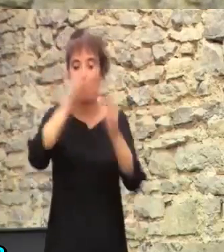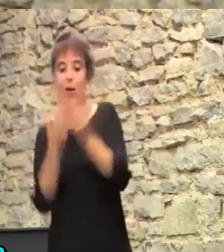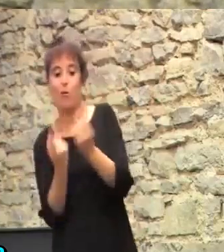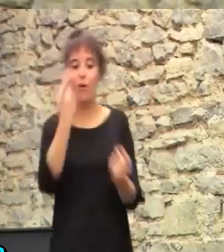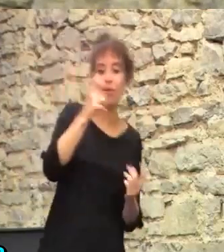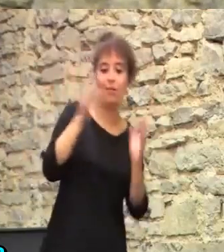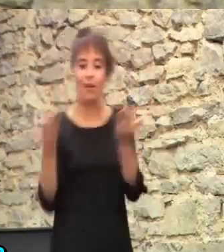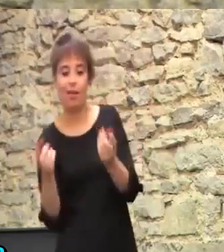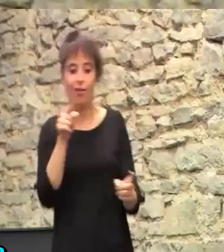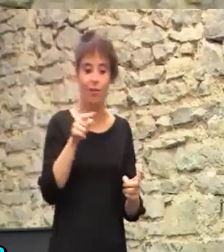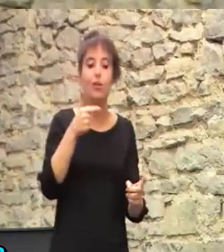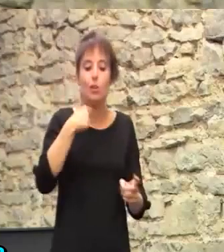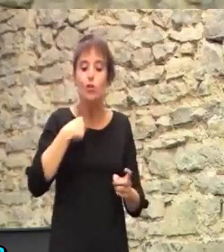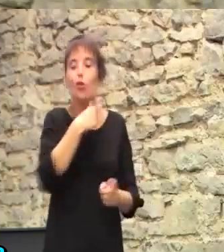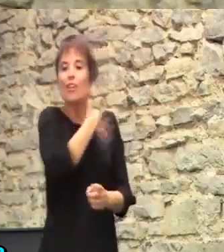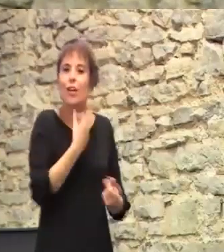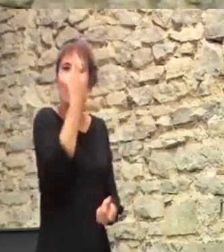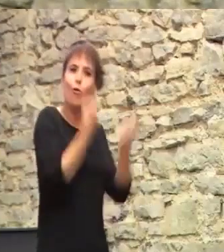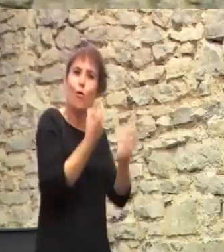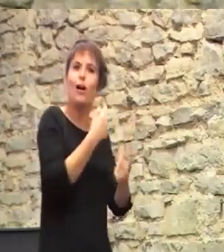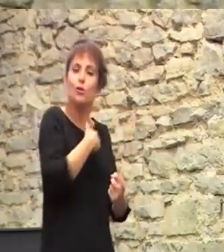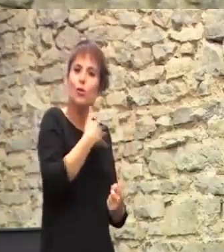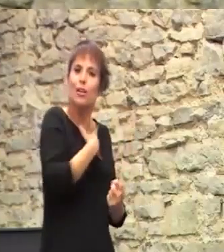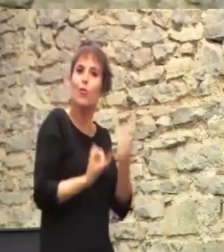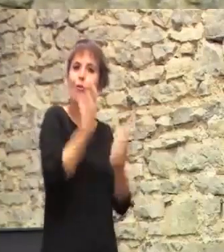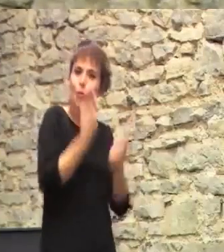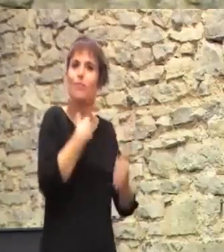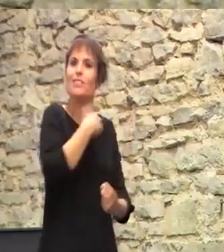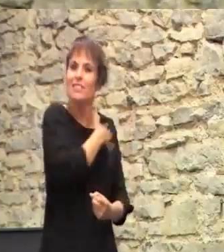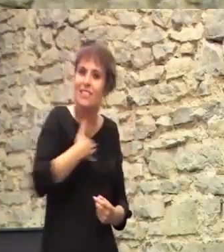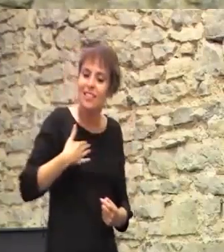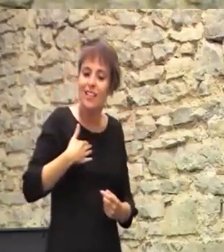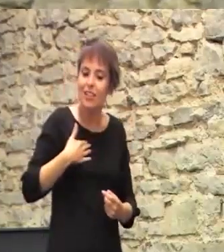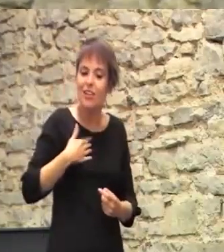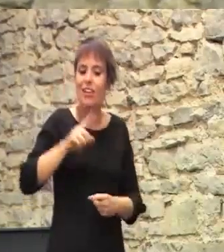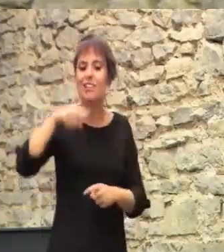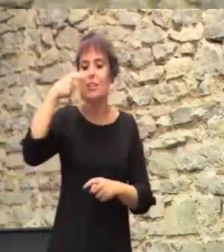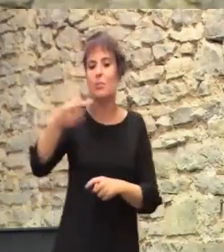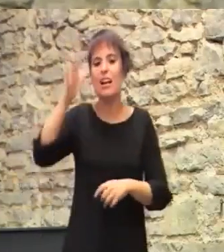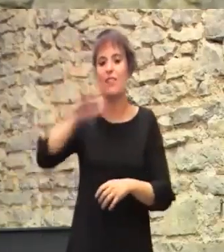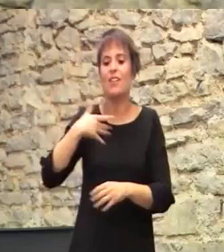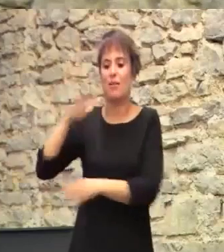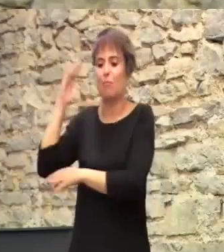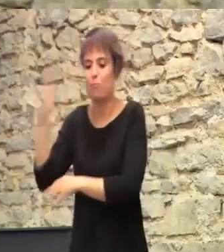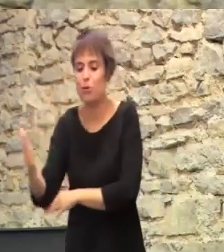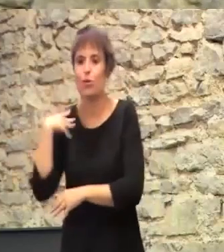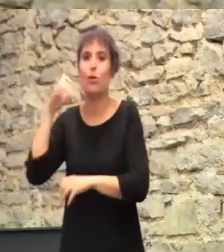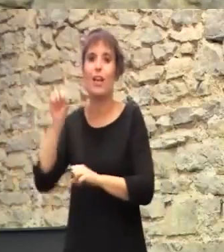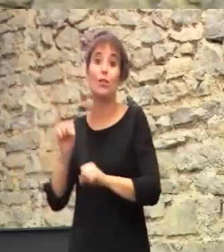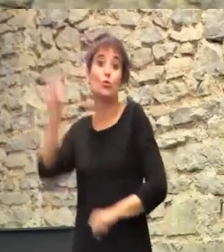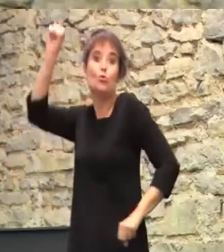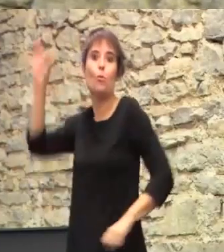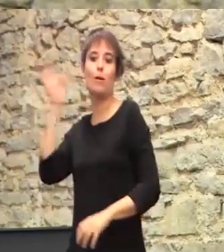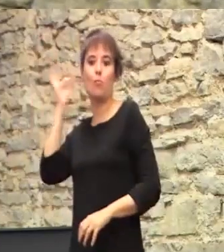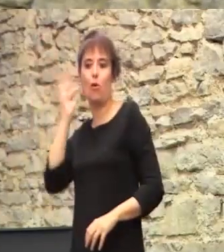poder balón ganó pagó el coste que sea para ser jugador y un uno de los costes es la doble triple jornada la superwoman la que